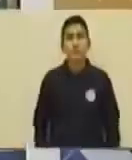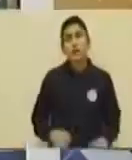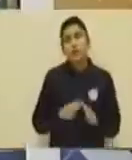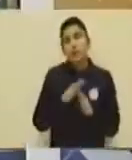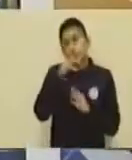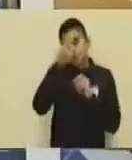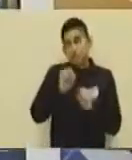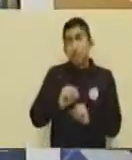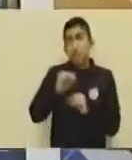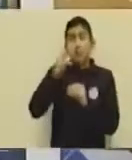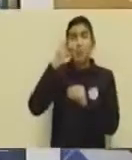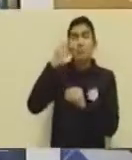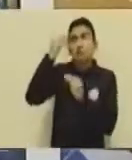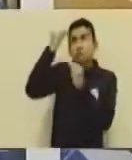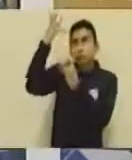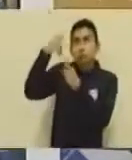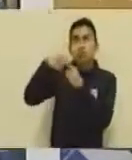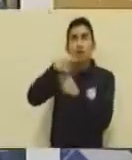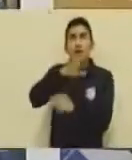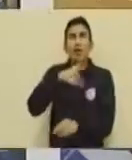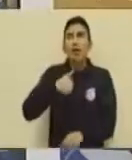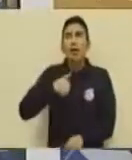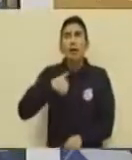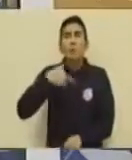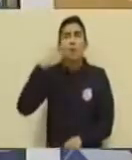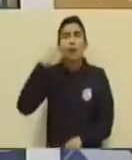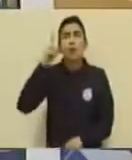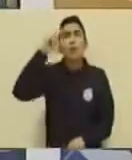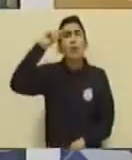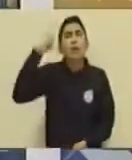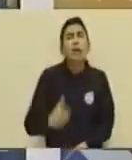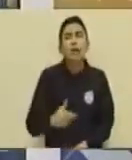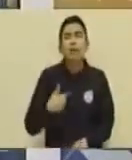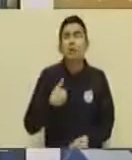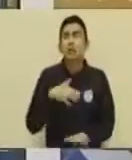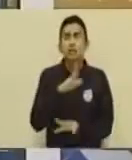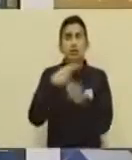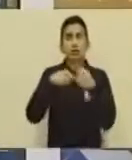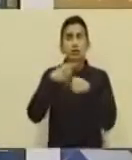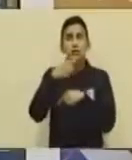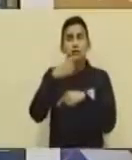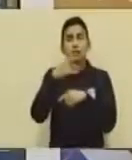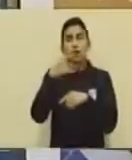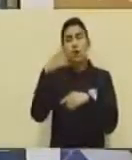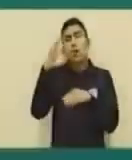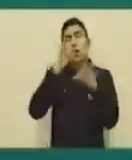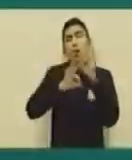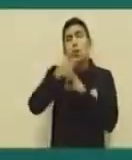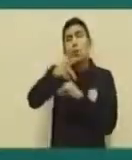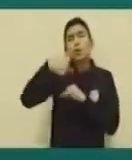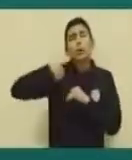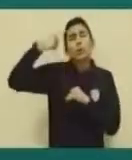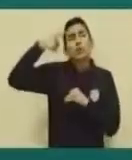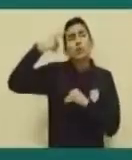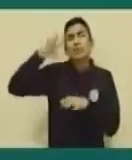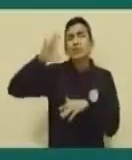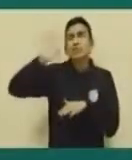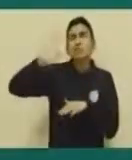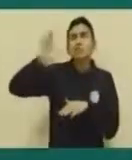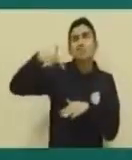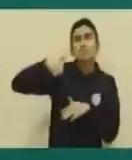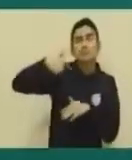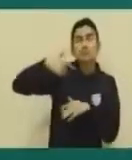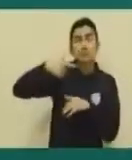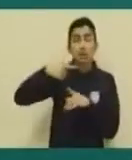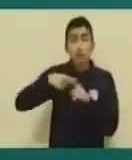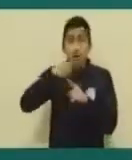nos dicen, no, es que mi papá no me cree, o mi papá dice que yo soy el que molesto, no, contémoslo.